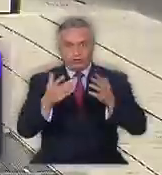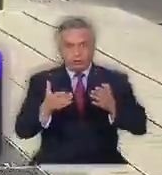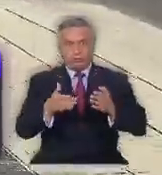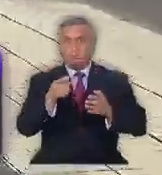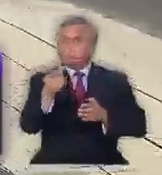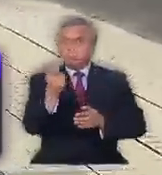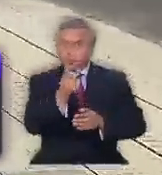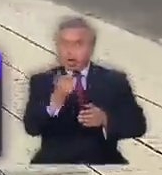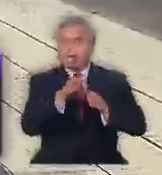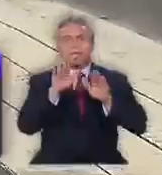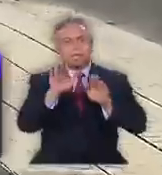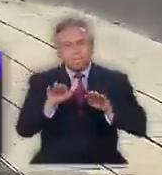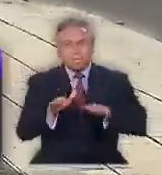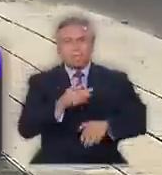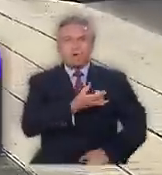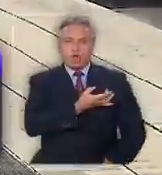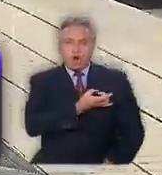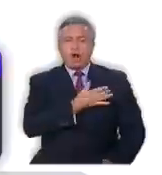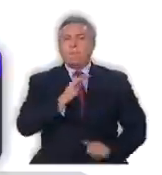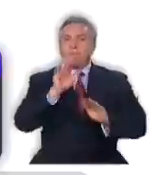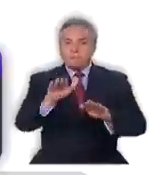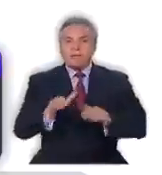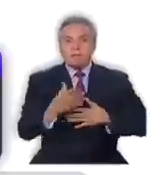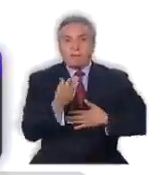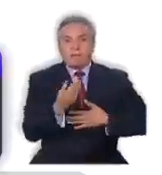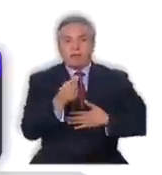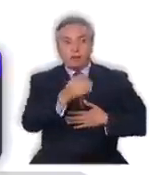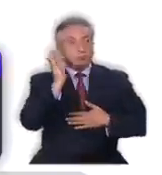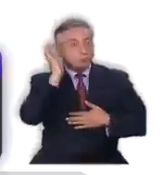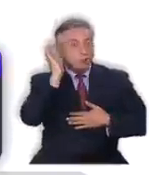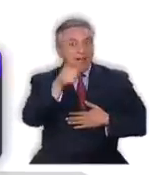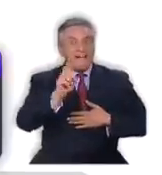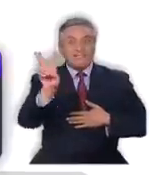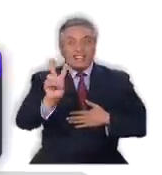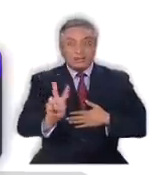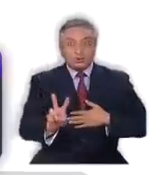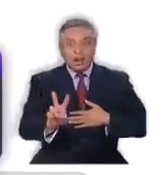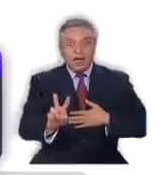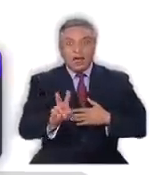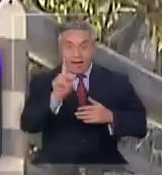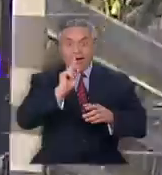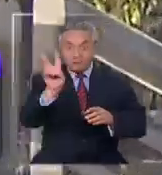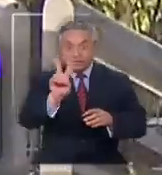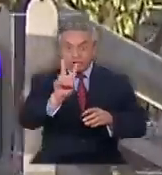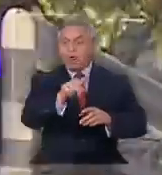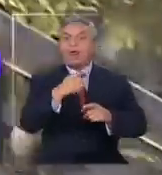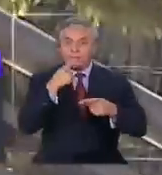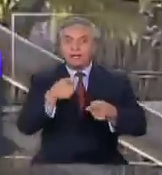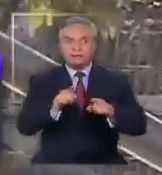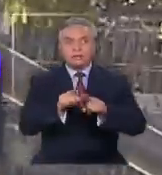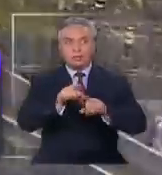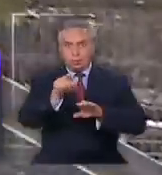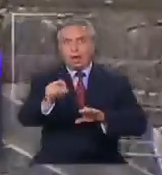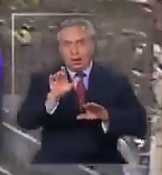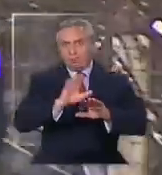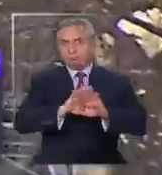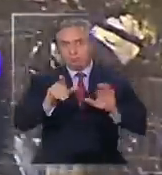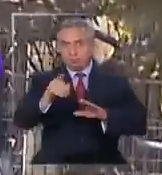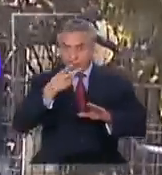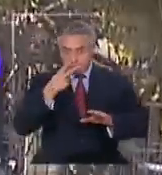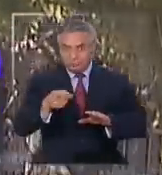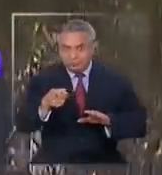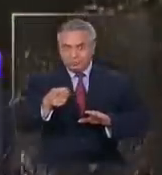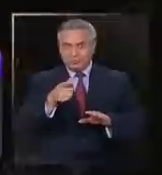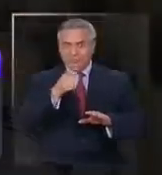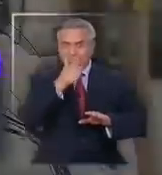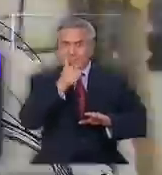Comparten un mismo dolor, un mismo miedo. Esta venezolana conoció la peor cara de Andrés, aquella que expulsó, sin pudor, apenas vio a